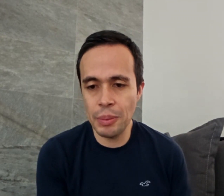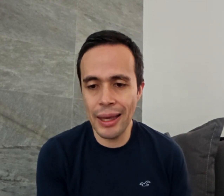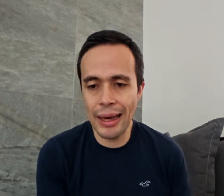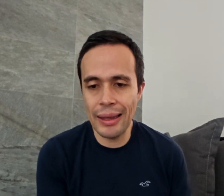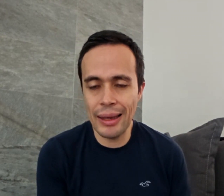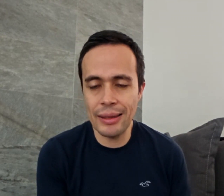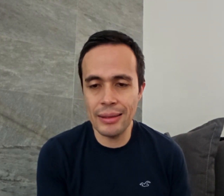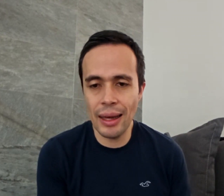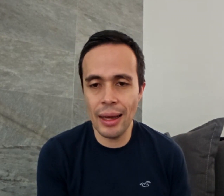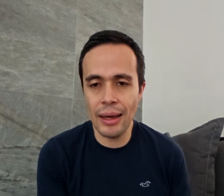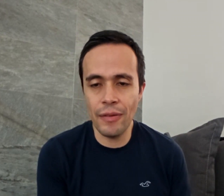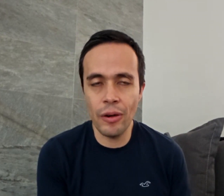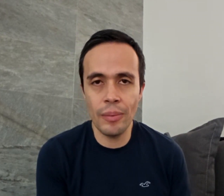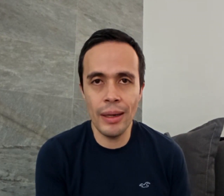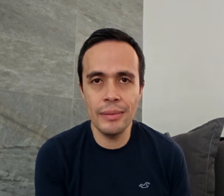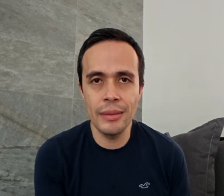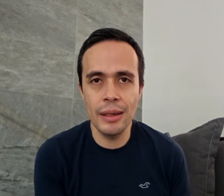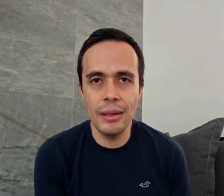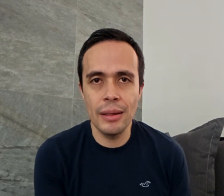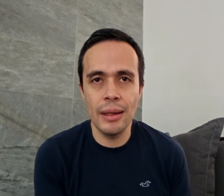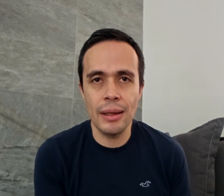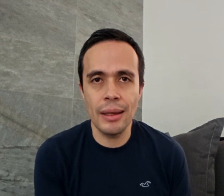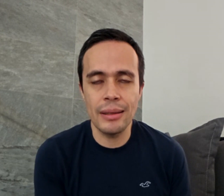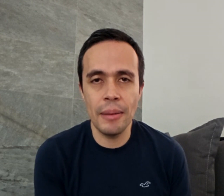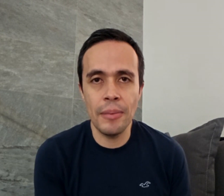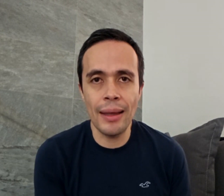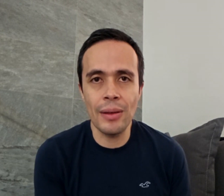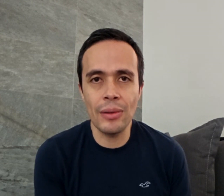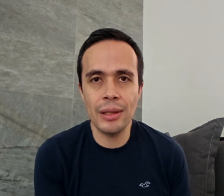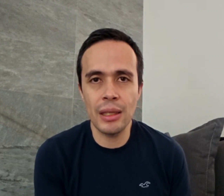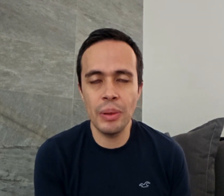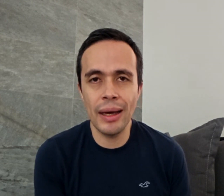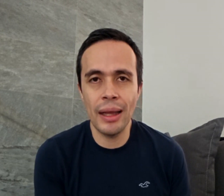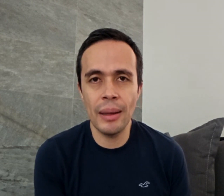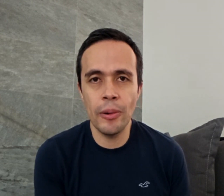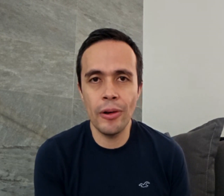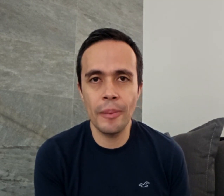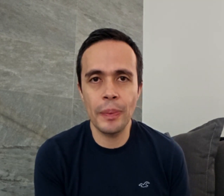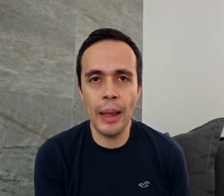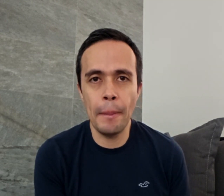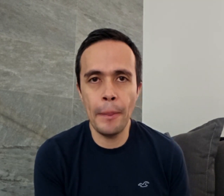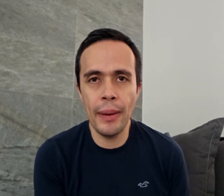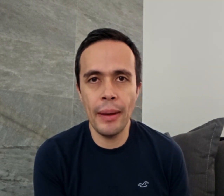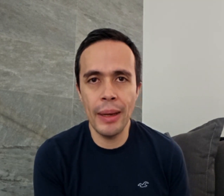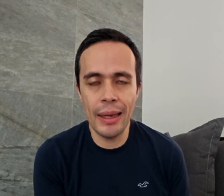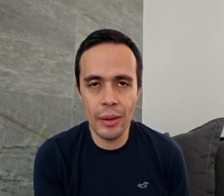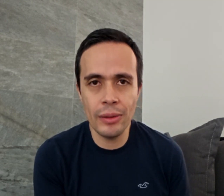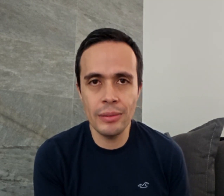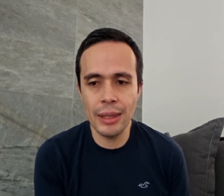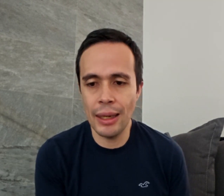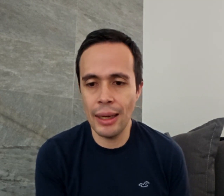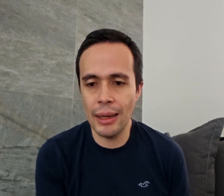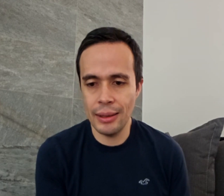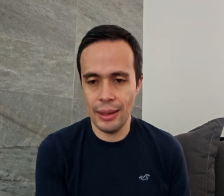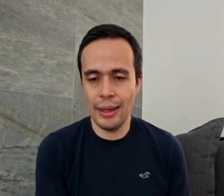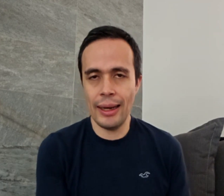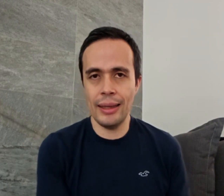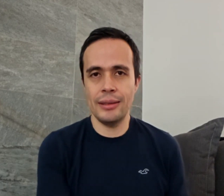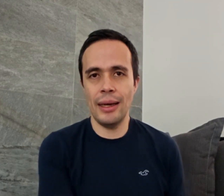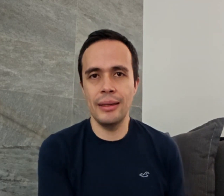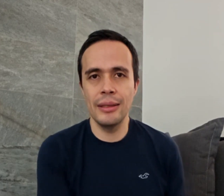que será explicada esta reforma que está enviando, será explicada por Pepe Merino de